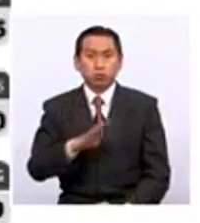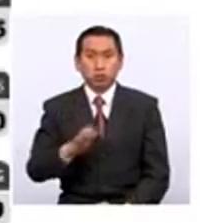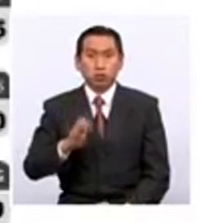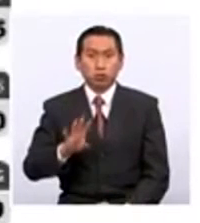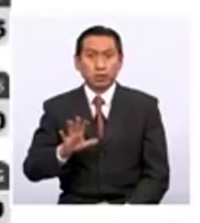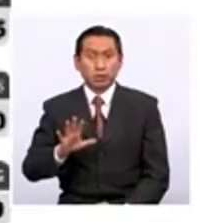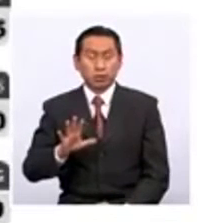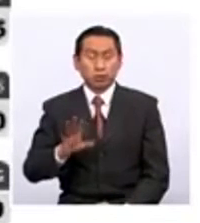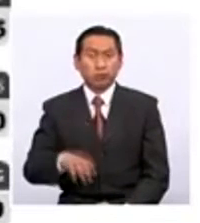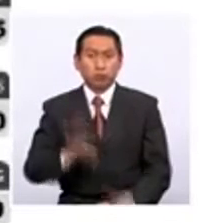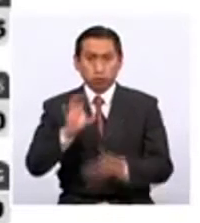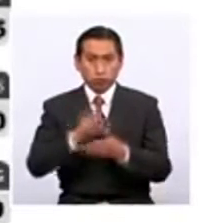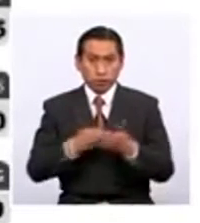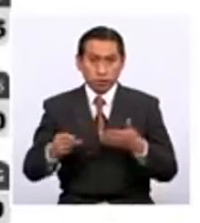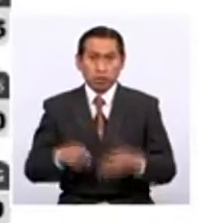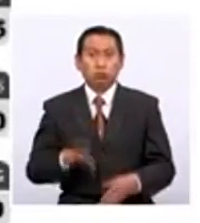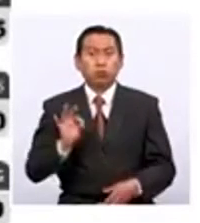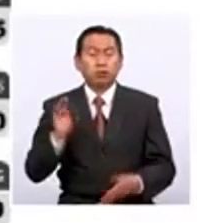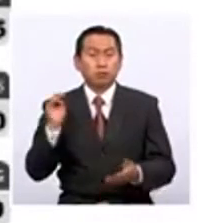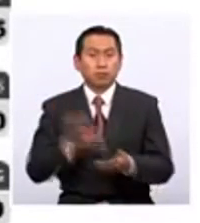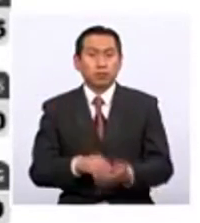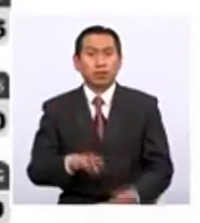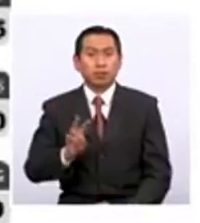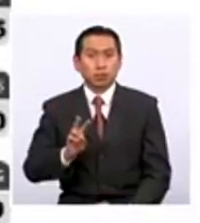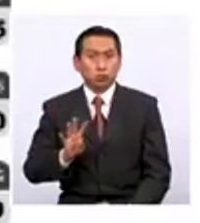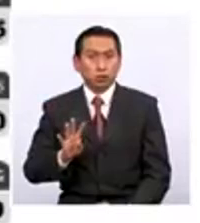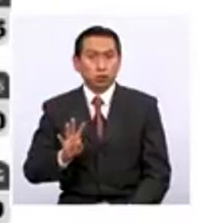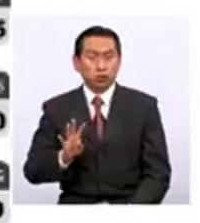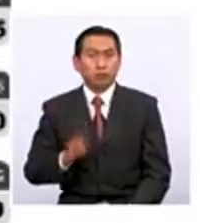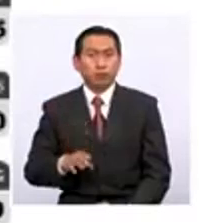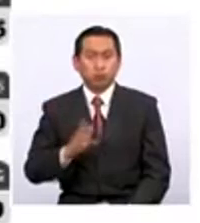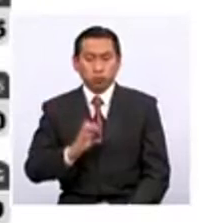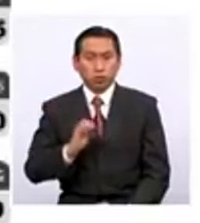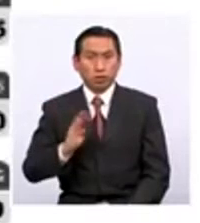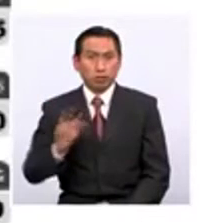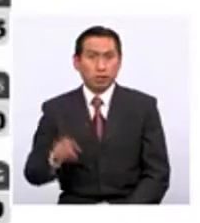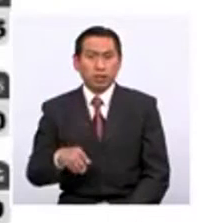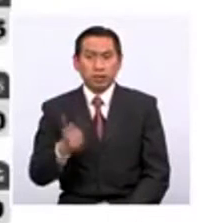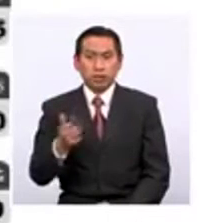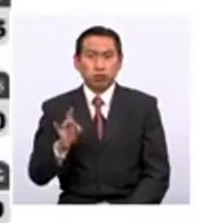5.445. Chuquisaca, 9.024, Cochabamba,